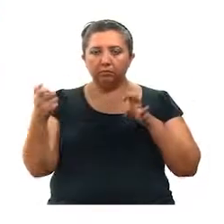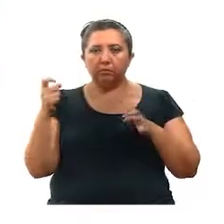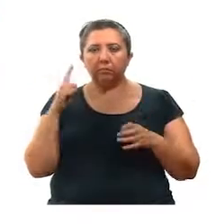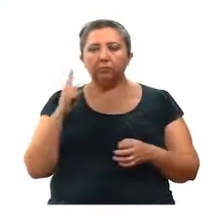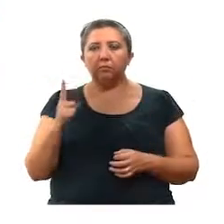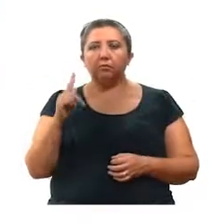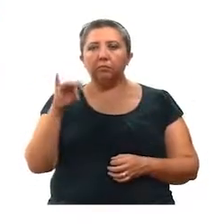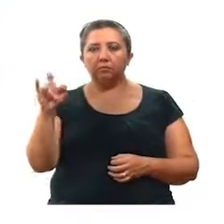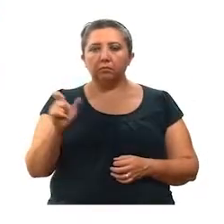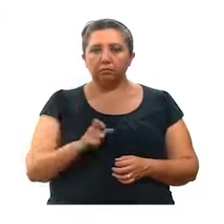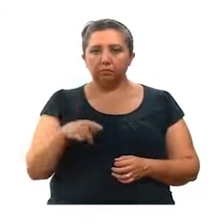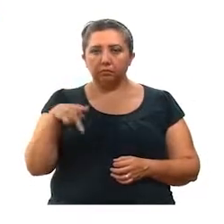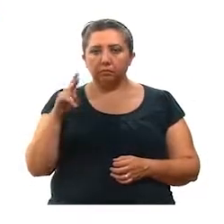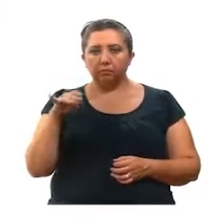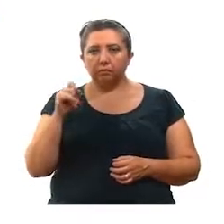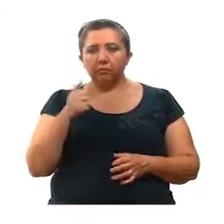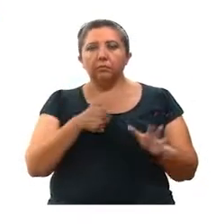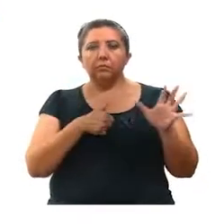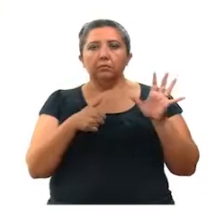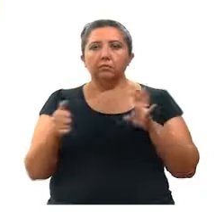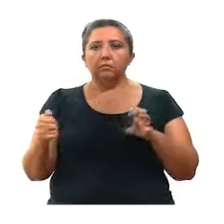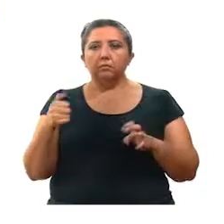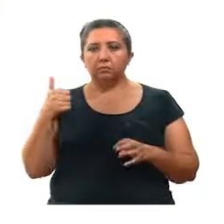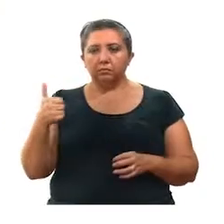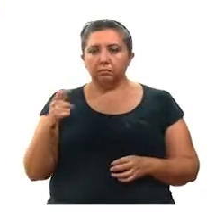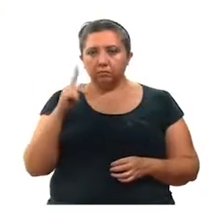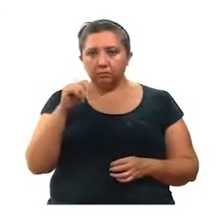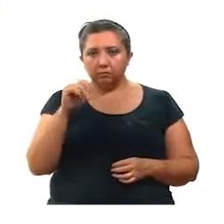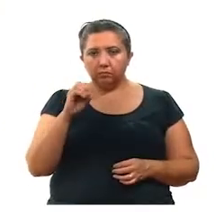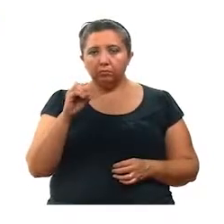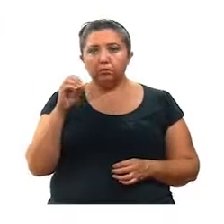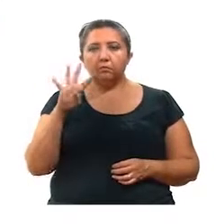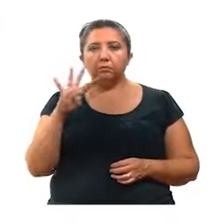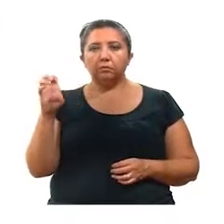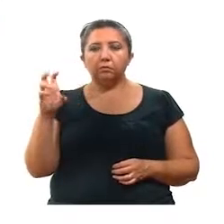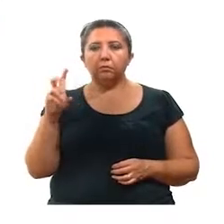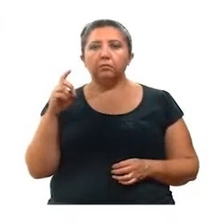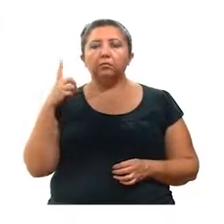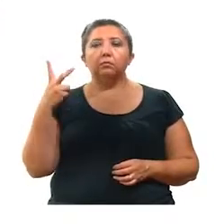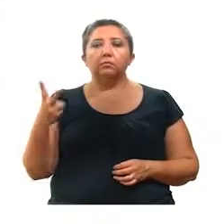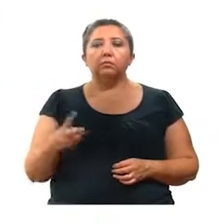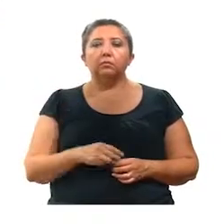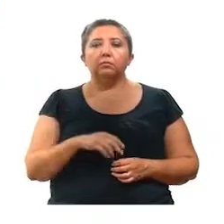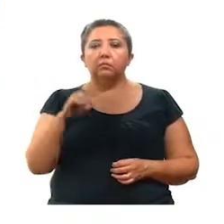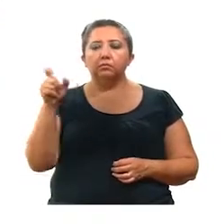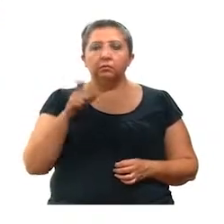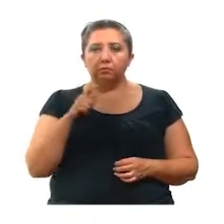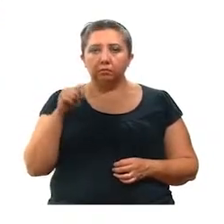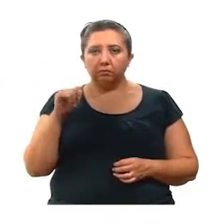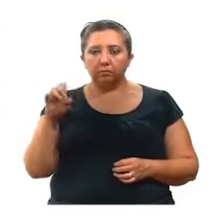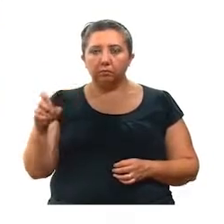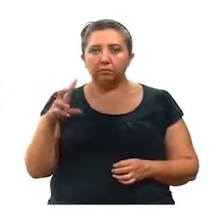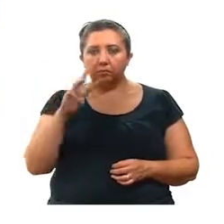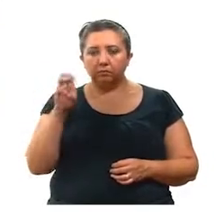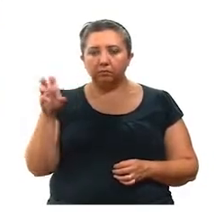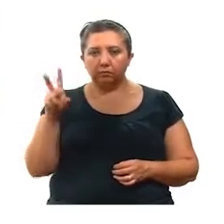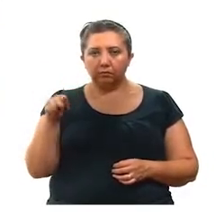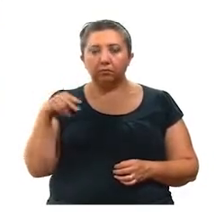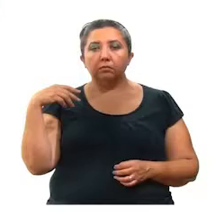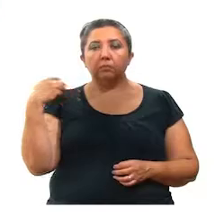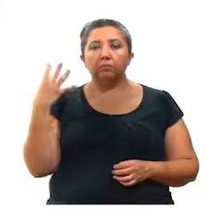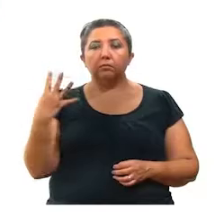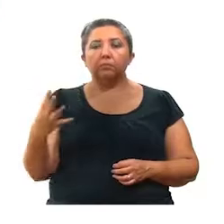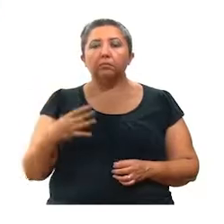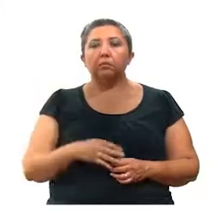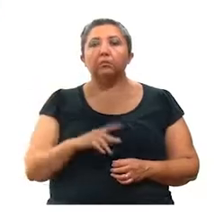701, Tixcocop, 606, Peto, 432, Oxcutzcap,